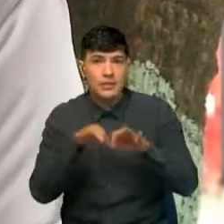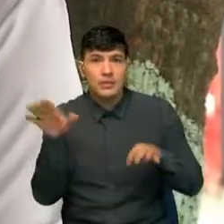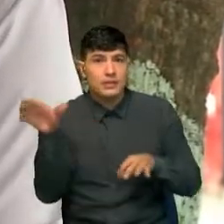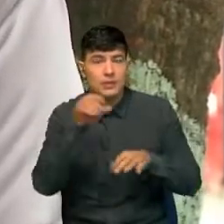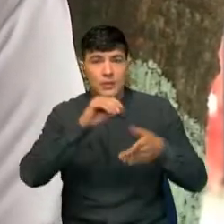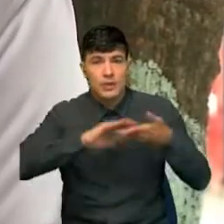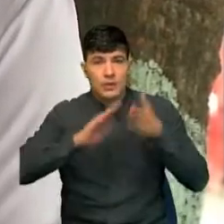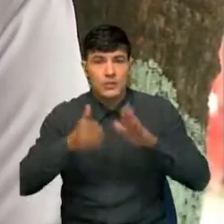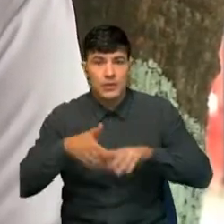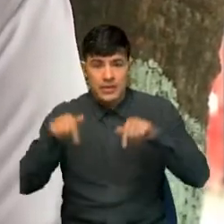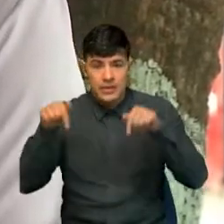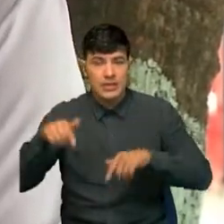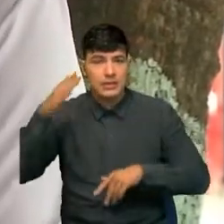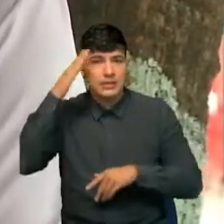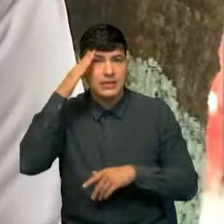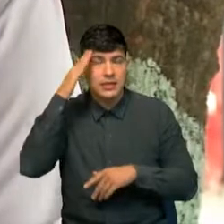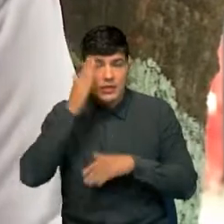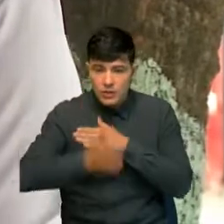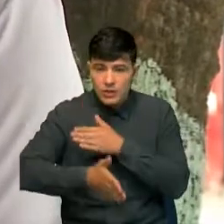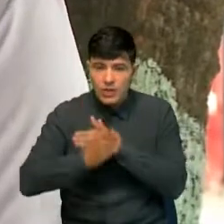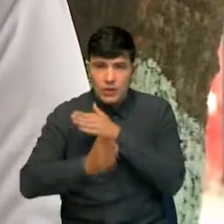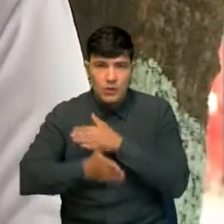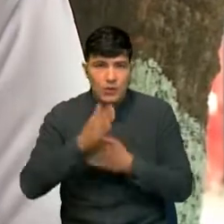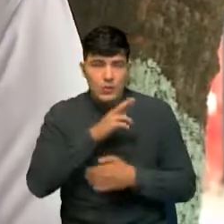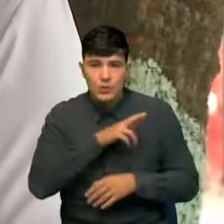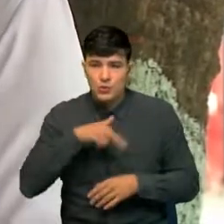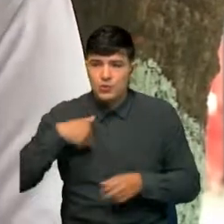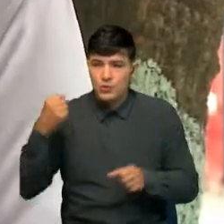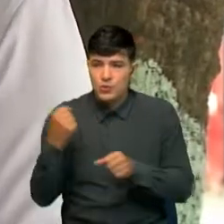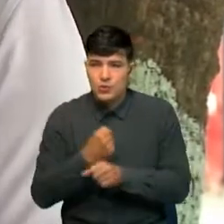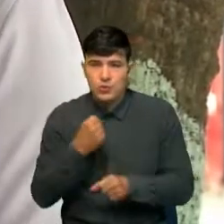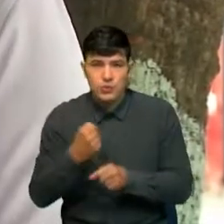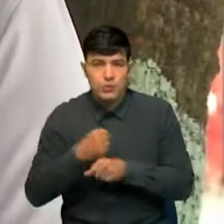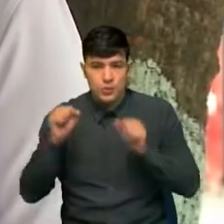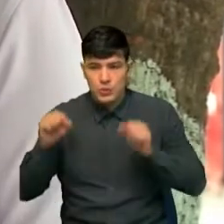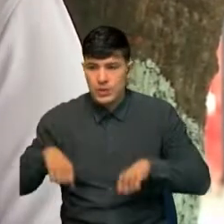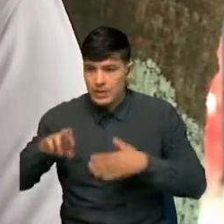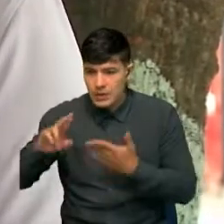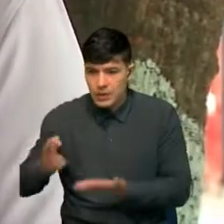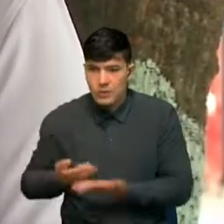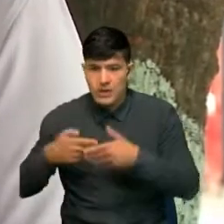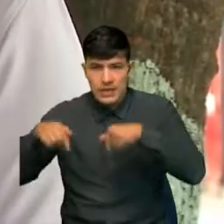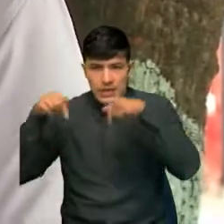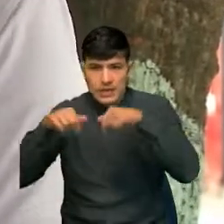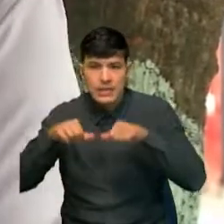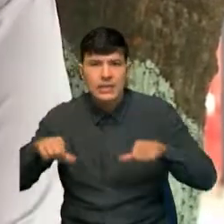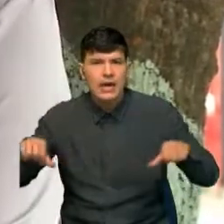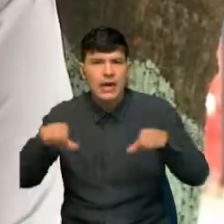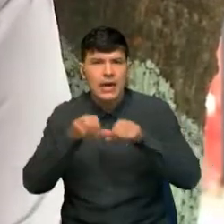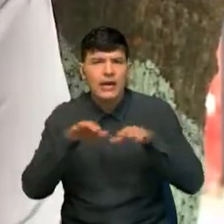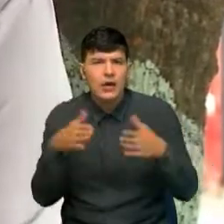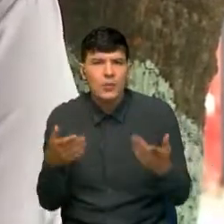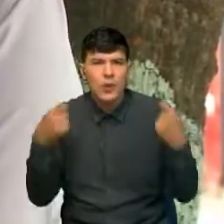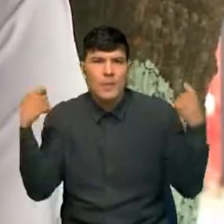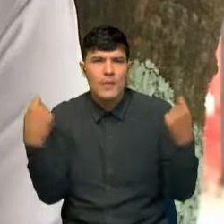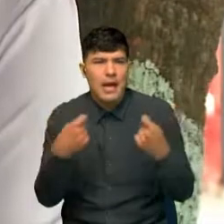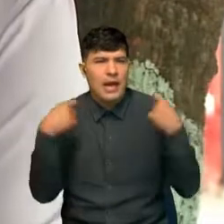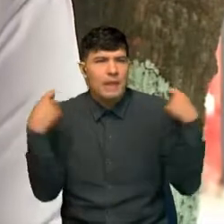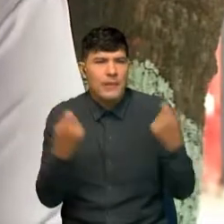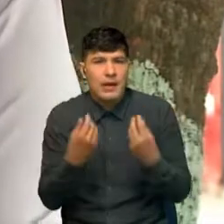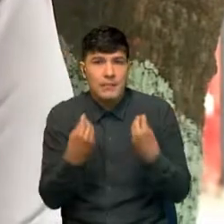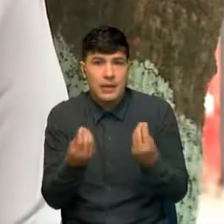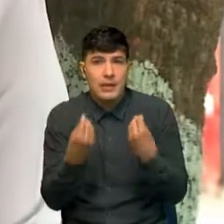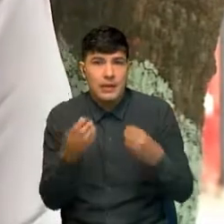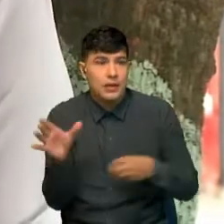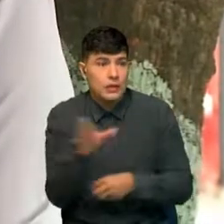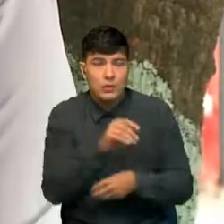que continuamos trabajando para lograr recuperar la canaleta por medio de campañas, para que también la